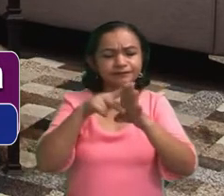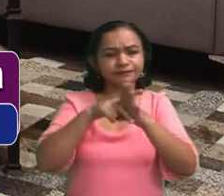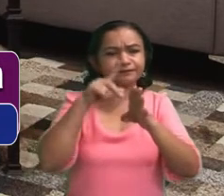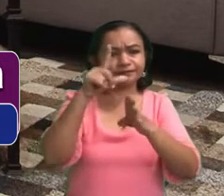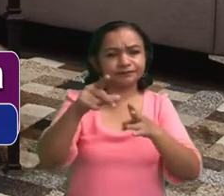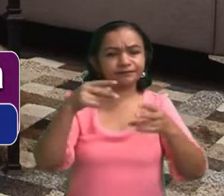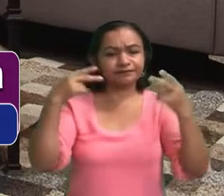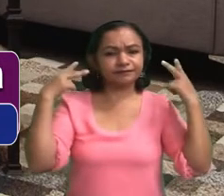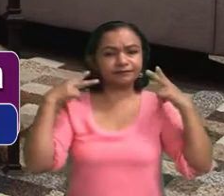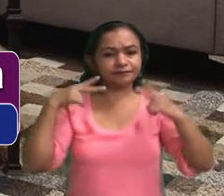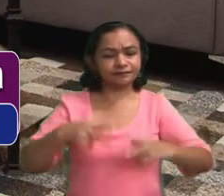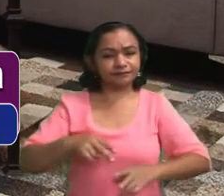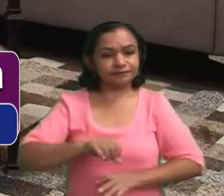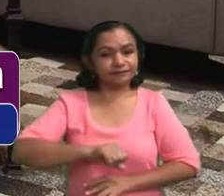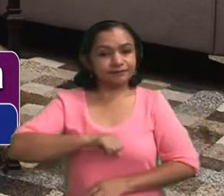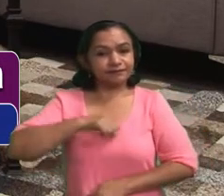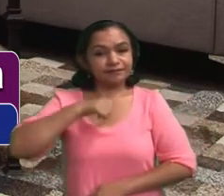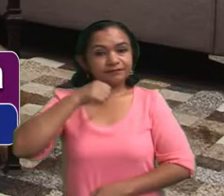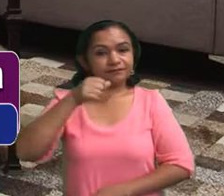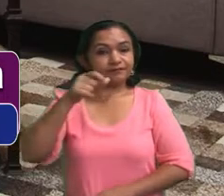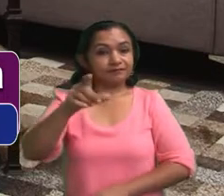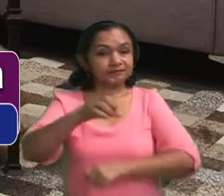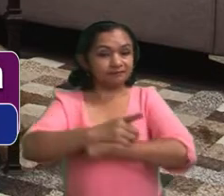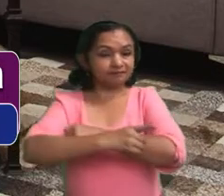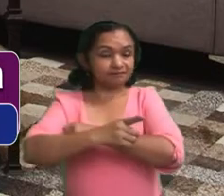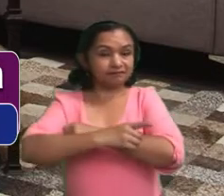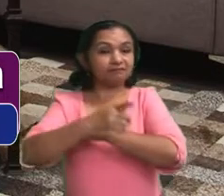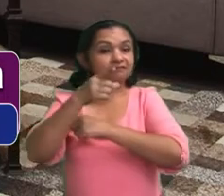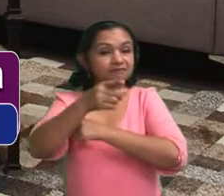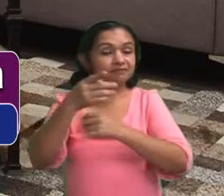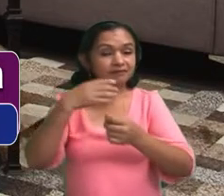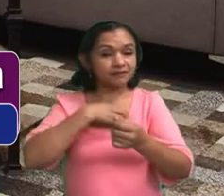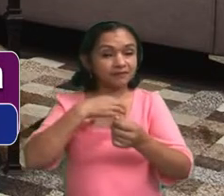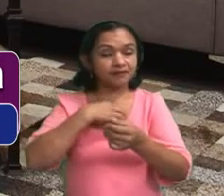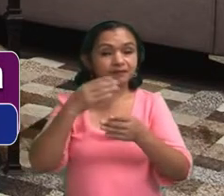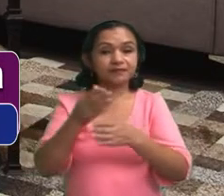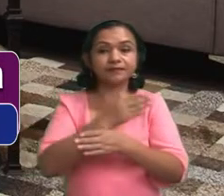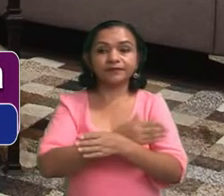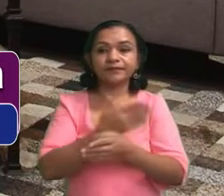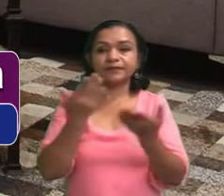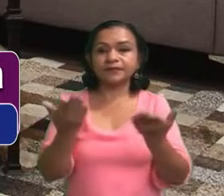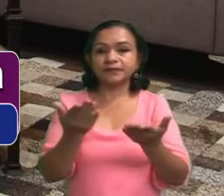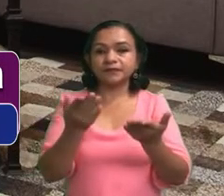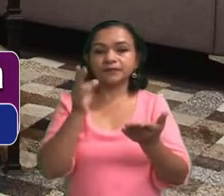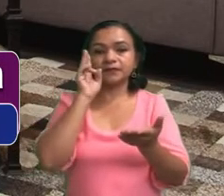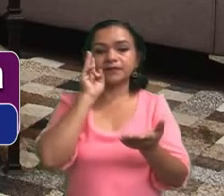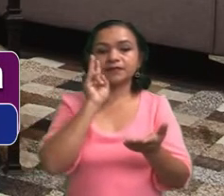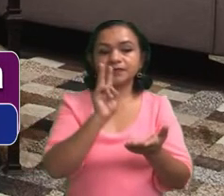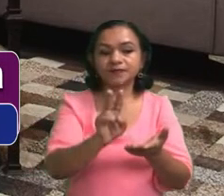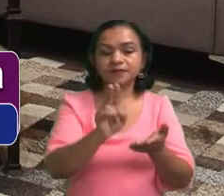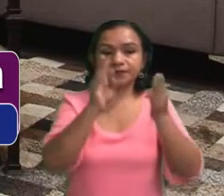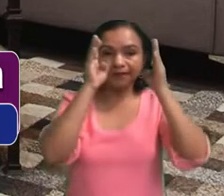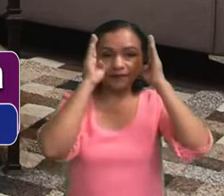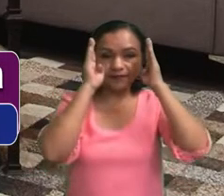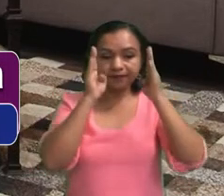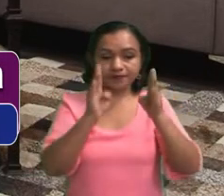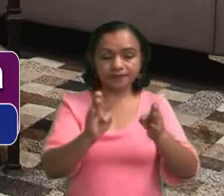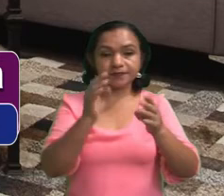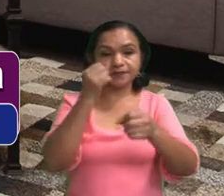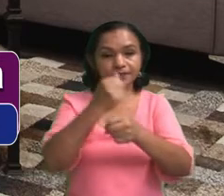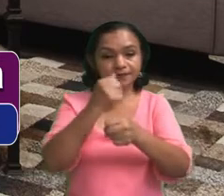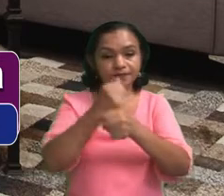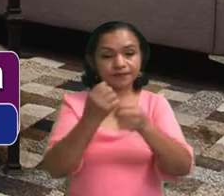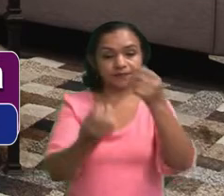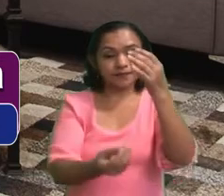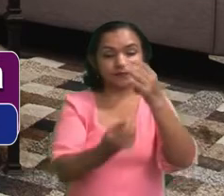chontaleño, con mucho orgullo para nosotros los chontaleños, y él lógicamente llegó y le puso ese énfasis, claro, a la producción.